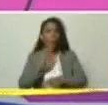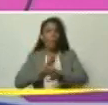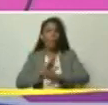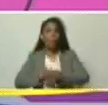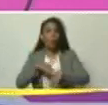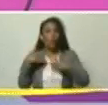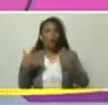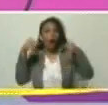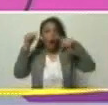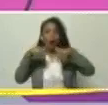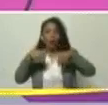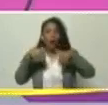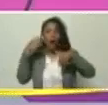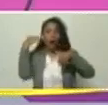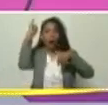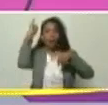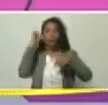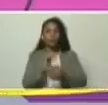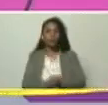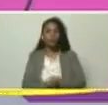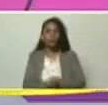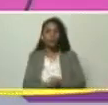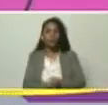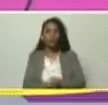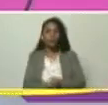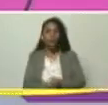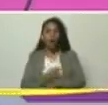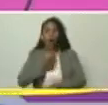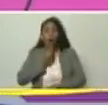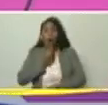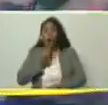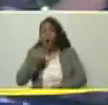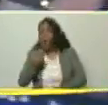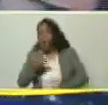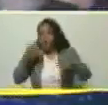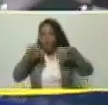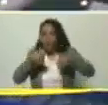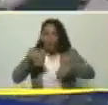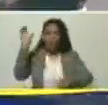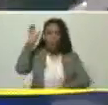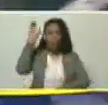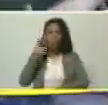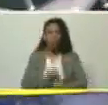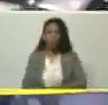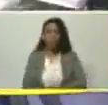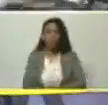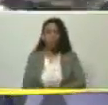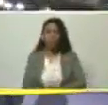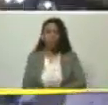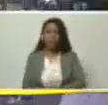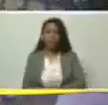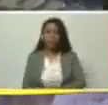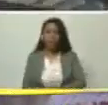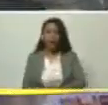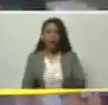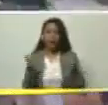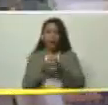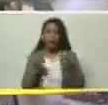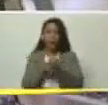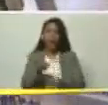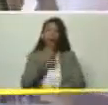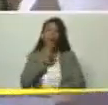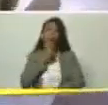aquí están la juventud de esta patria, la generación de